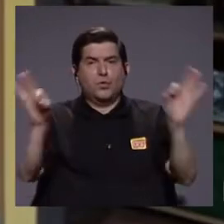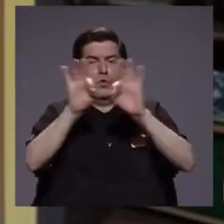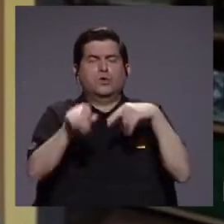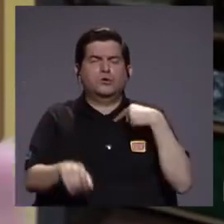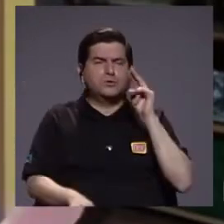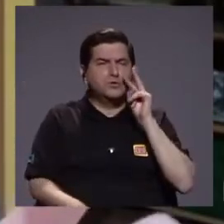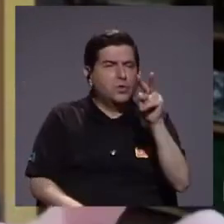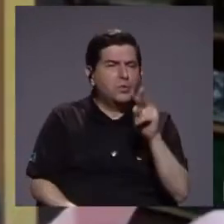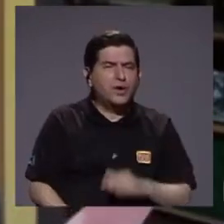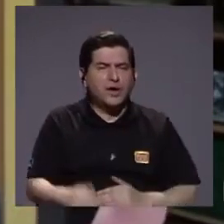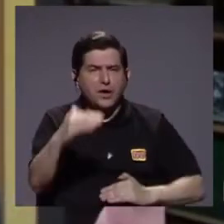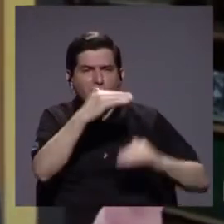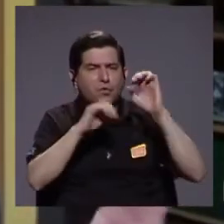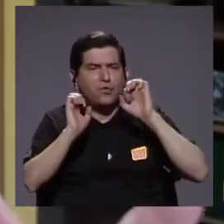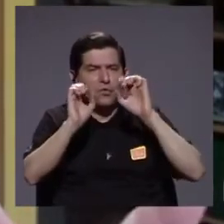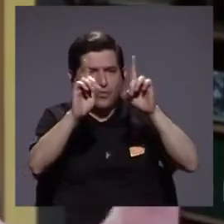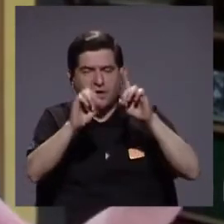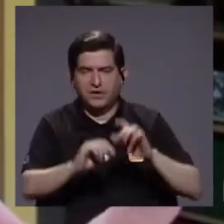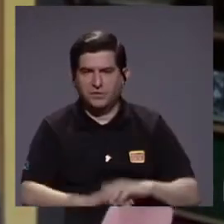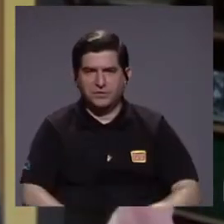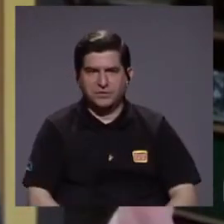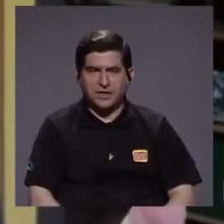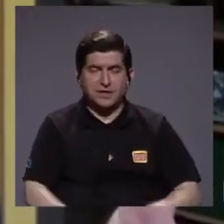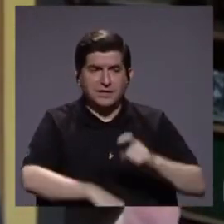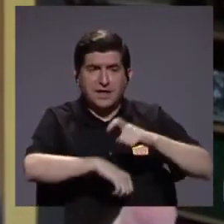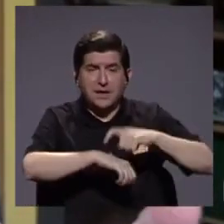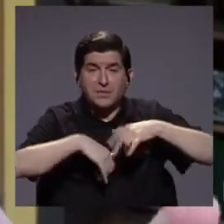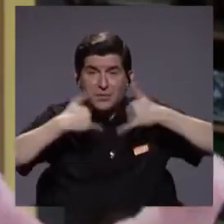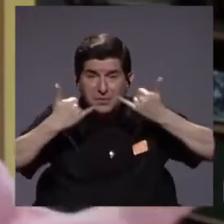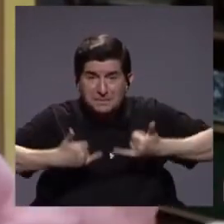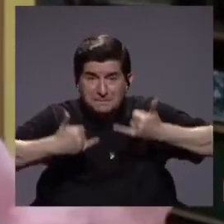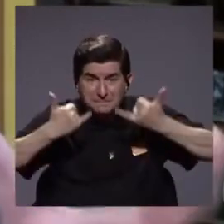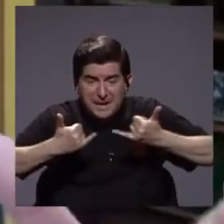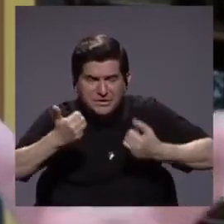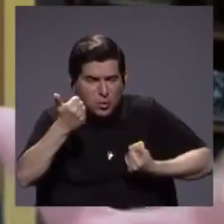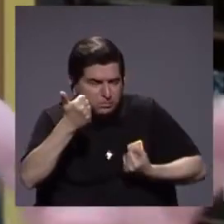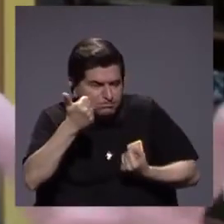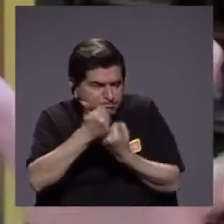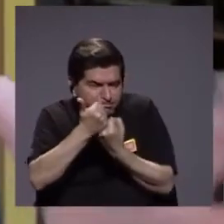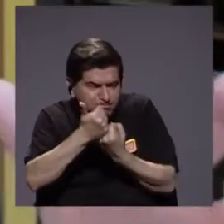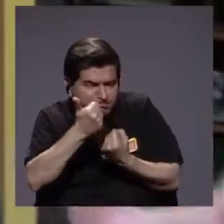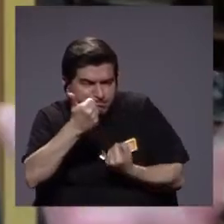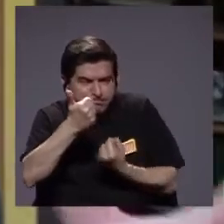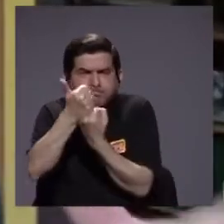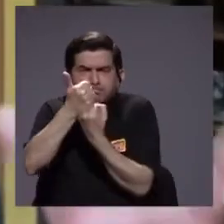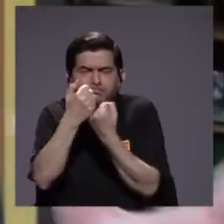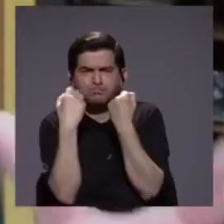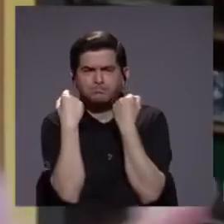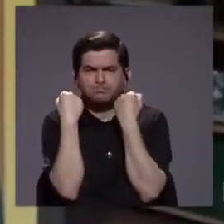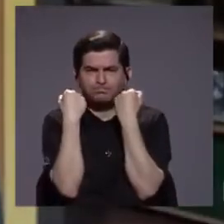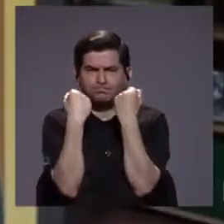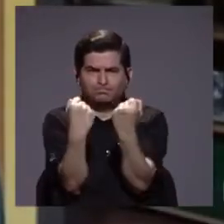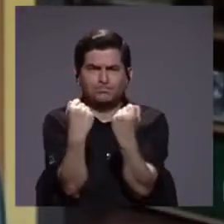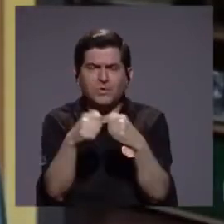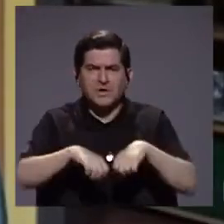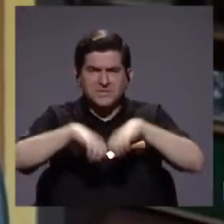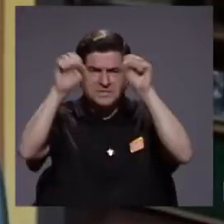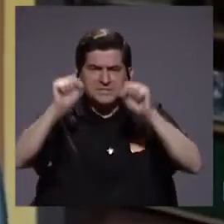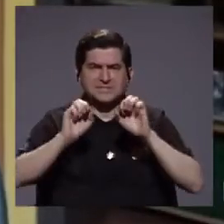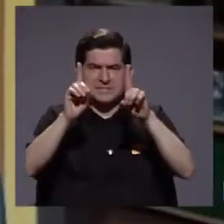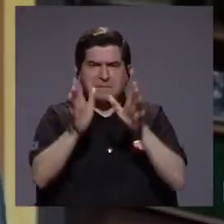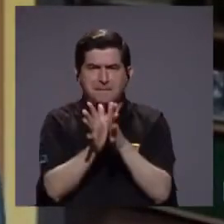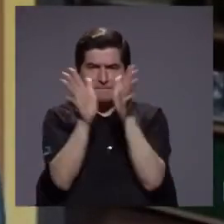la Facultad de Educación en los momentos actuales apoyando fuertemente al sistema de